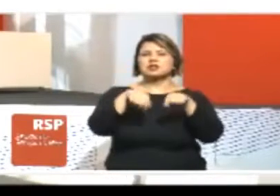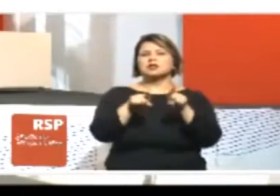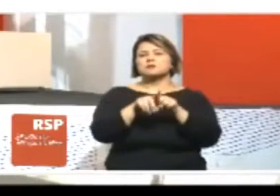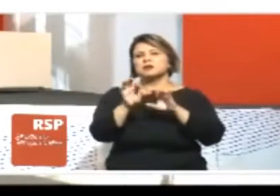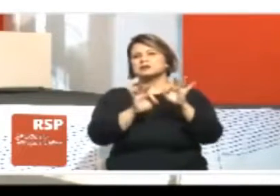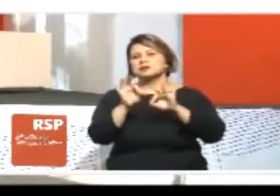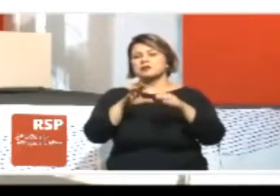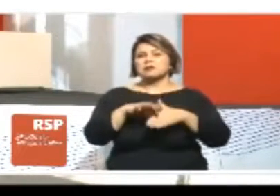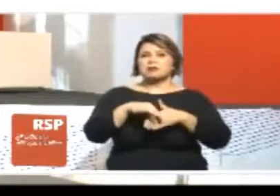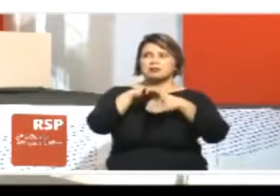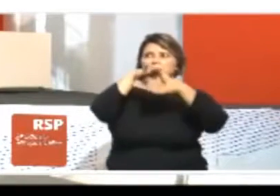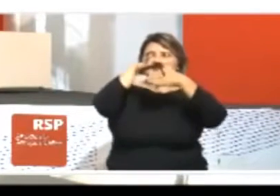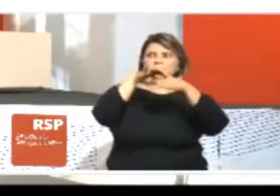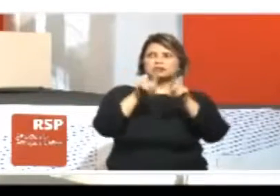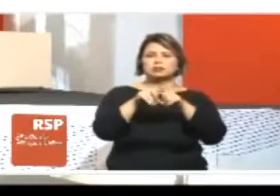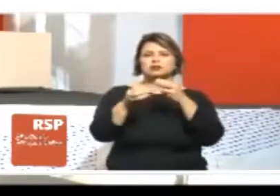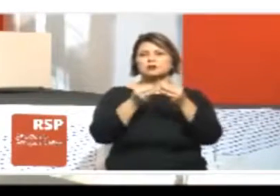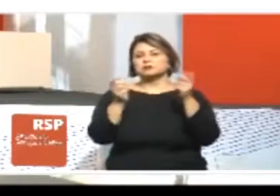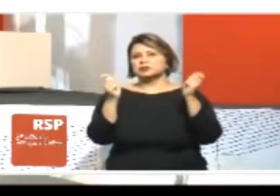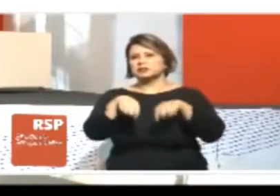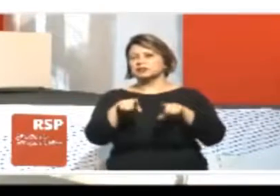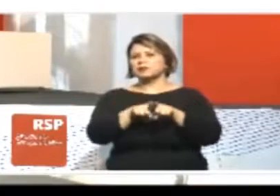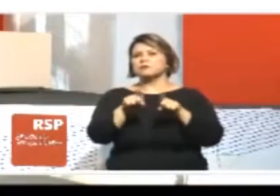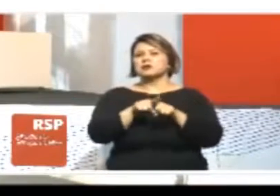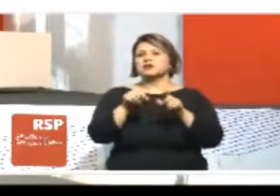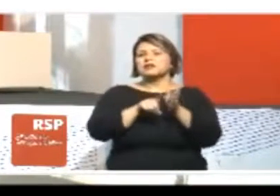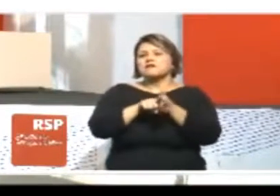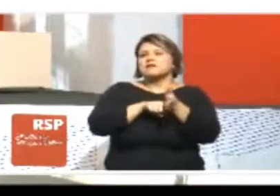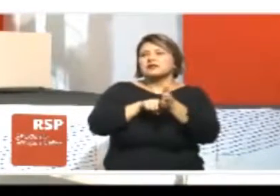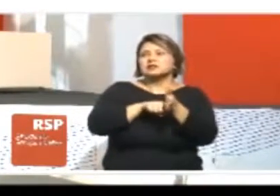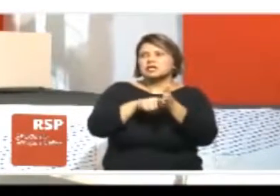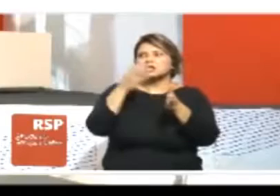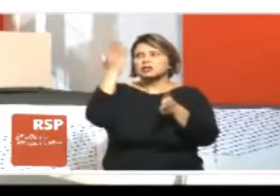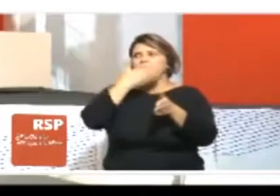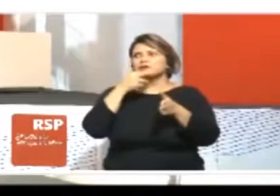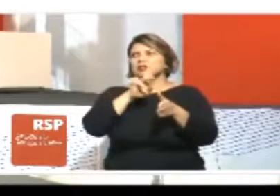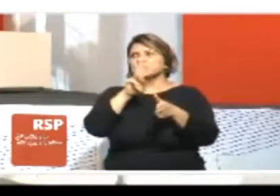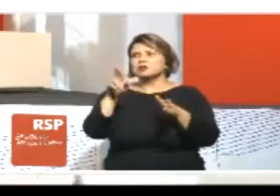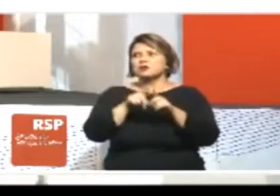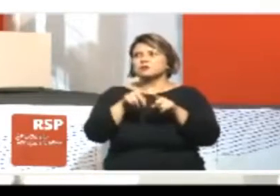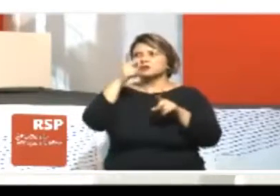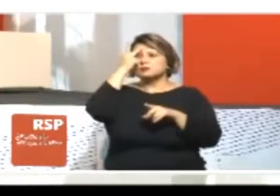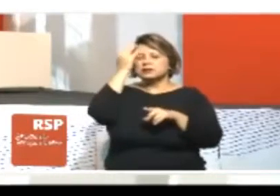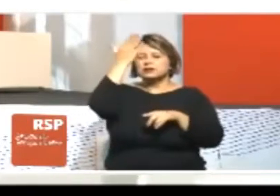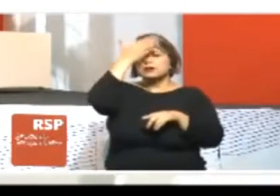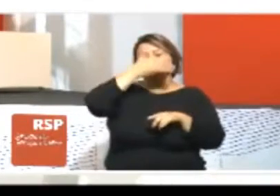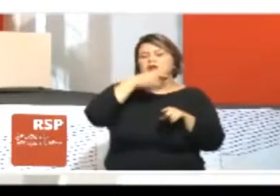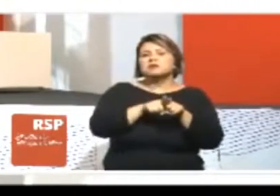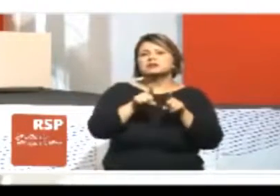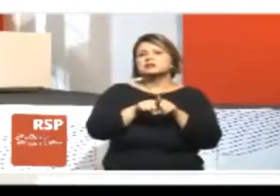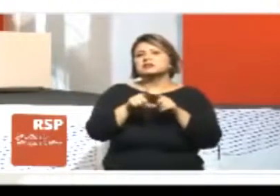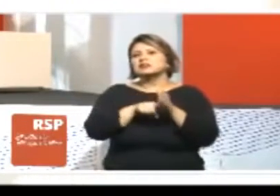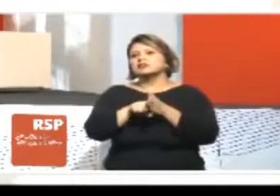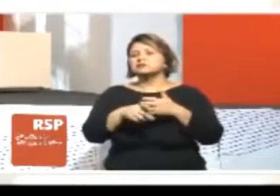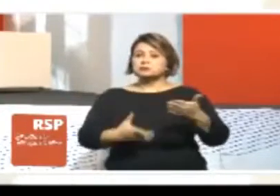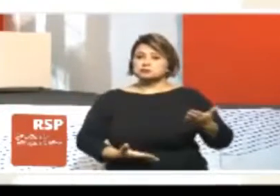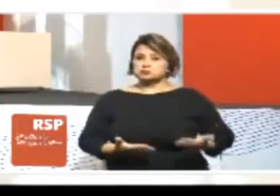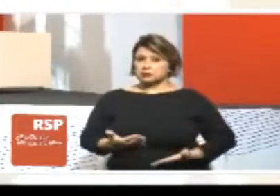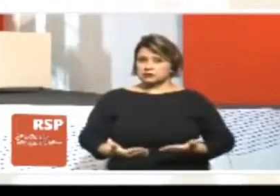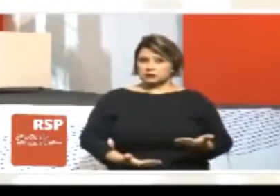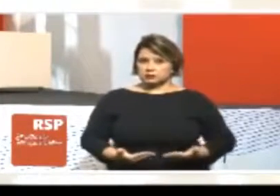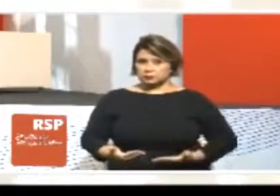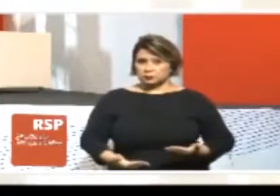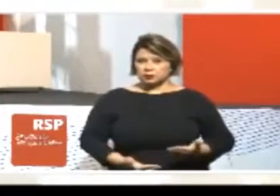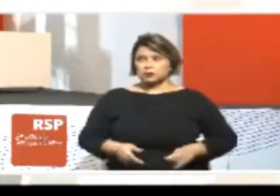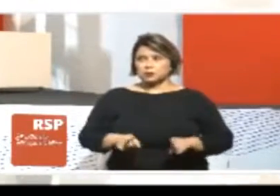es nombrando gente muy bien capacitada al servicio civil. Y otra manera que ahora